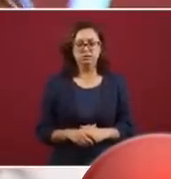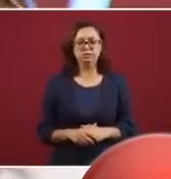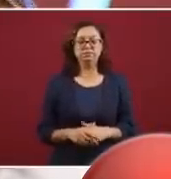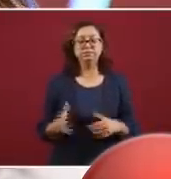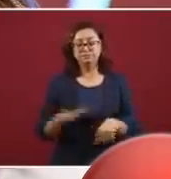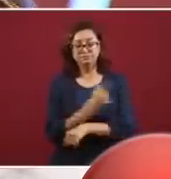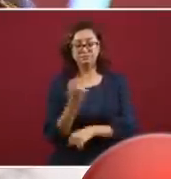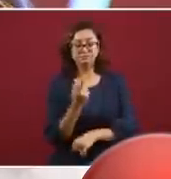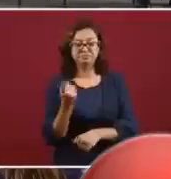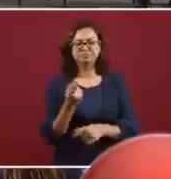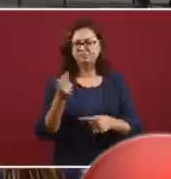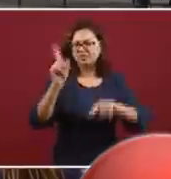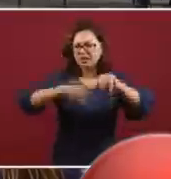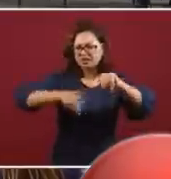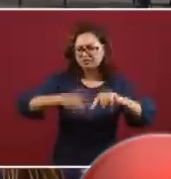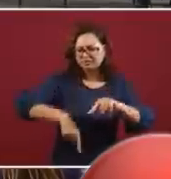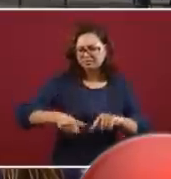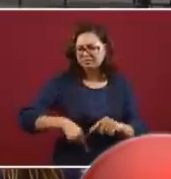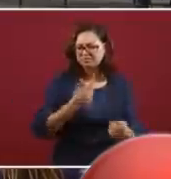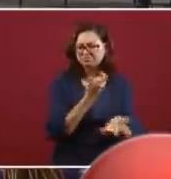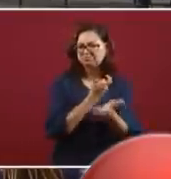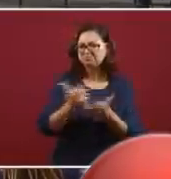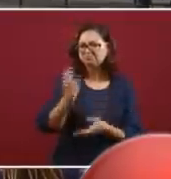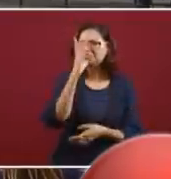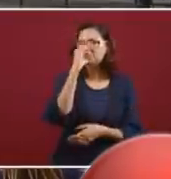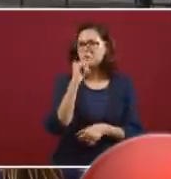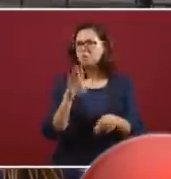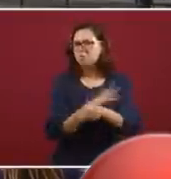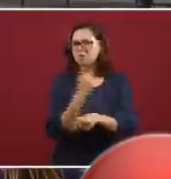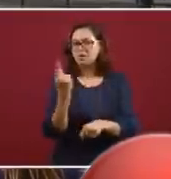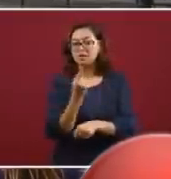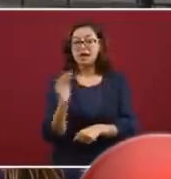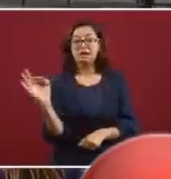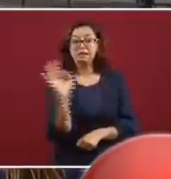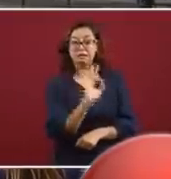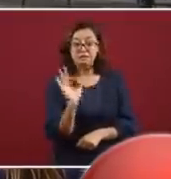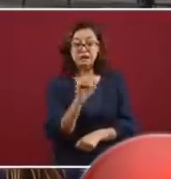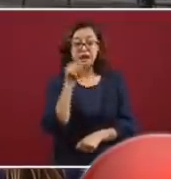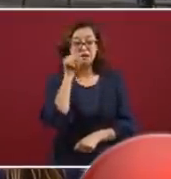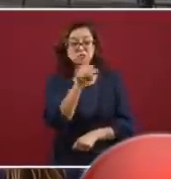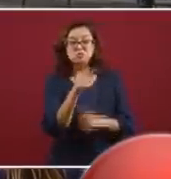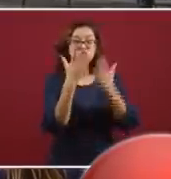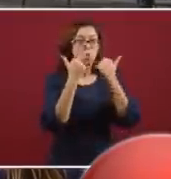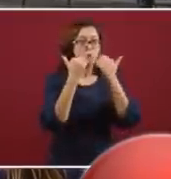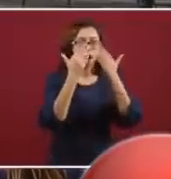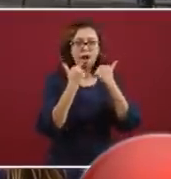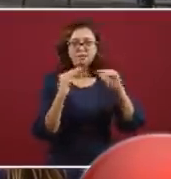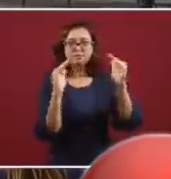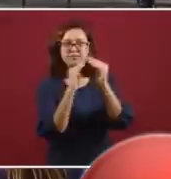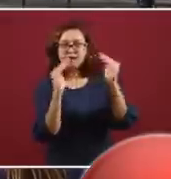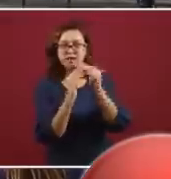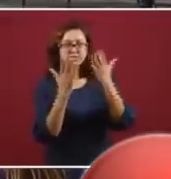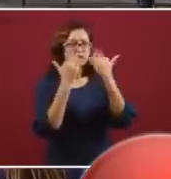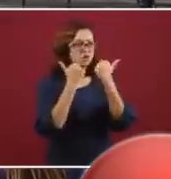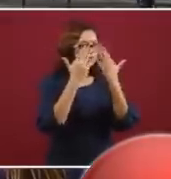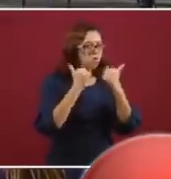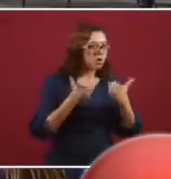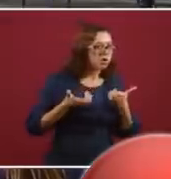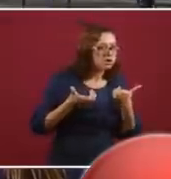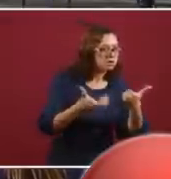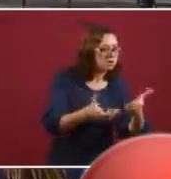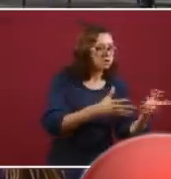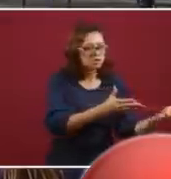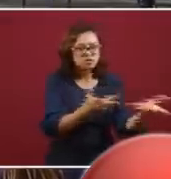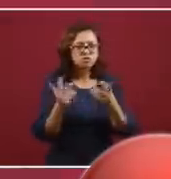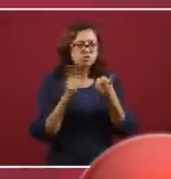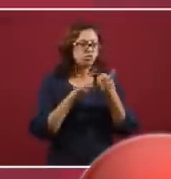ilocalizable, o porque es ¿cómo se llama? Que no tiene bienes, ¿no? Eso no significa,